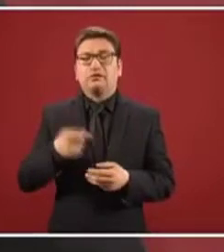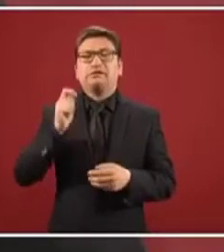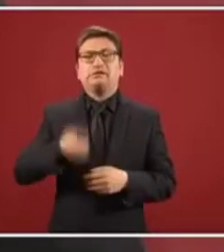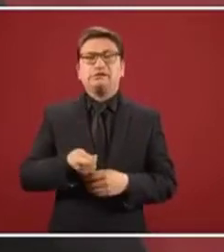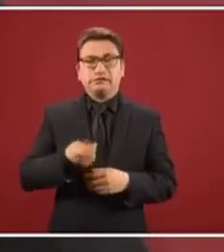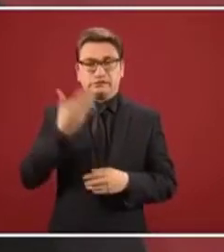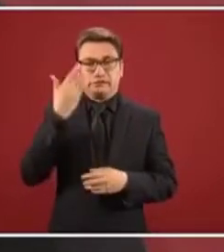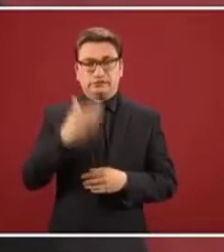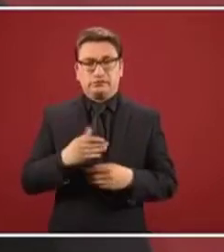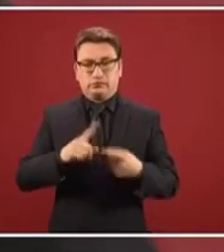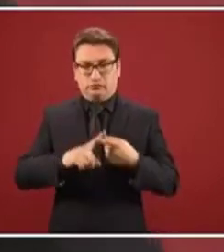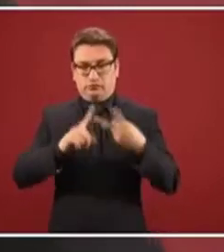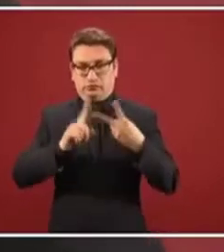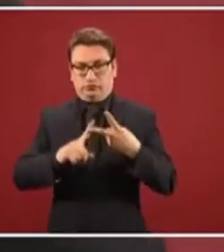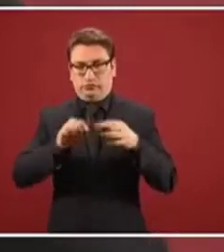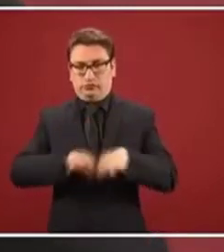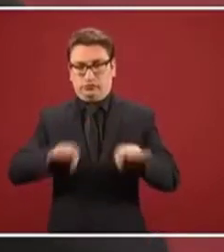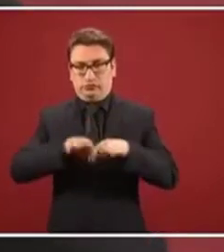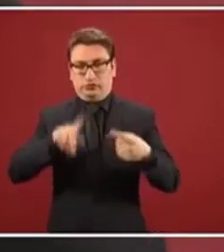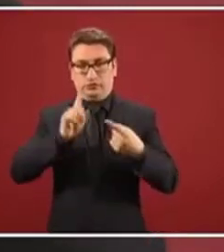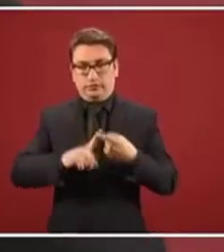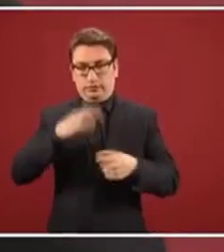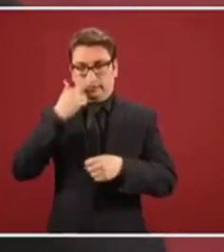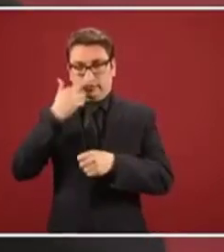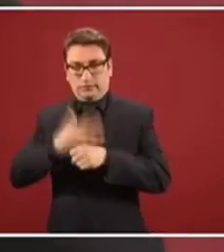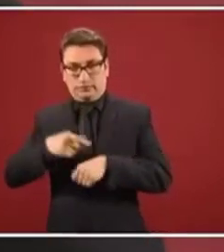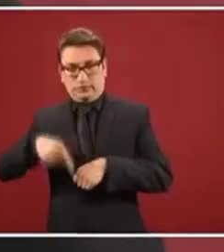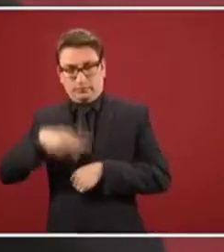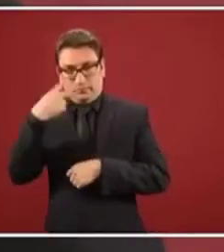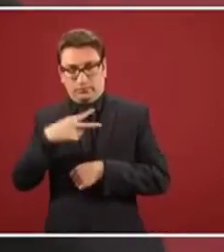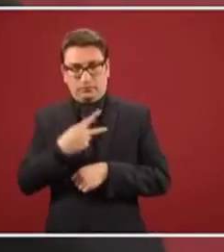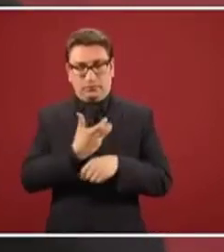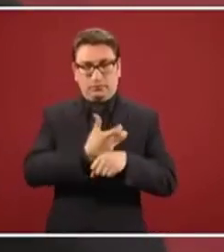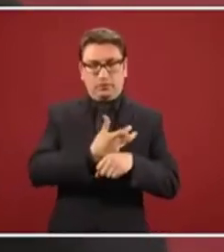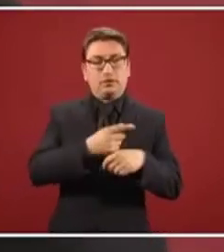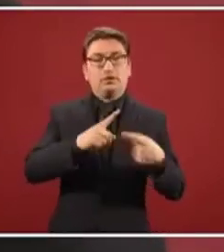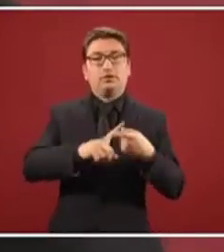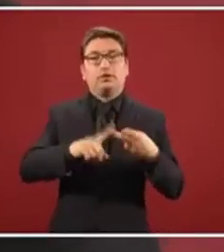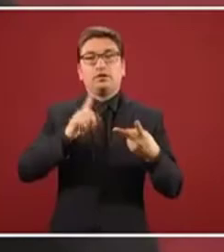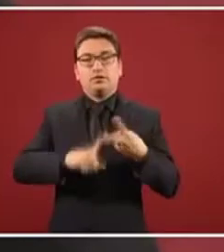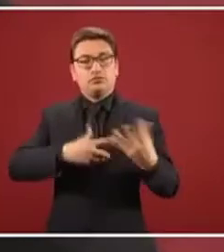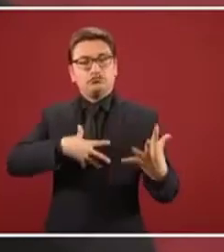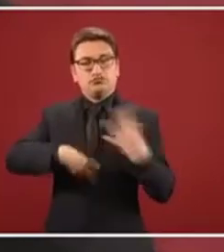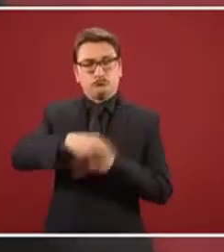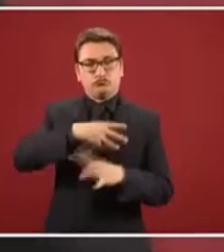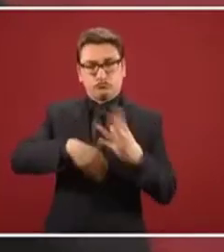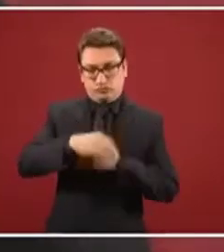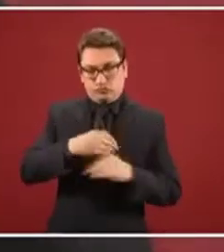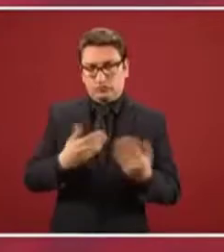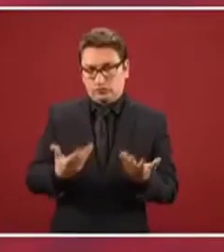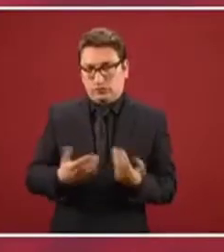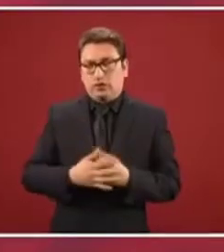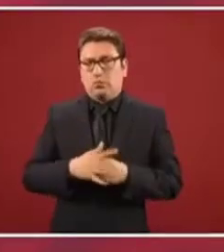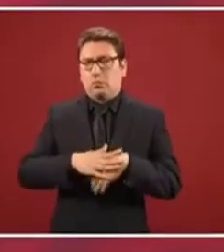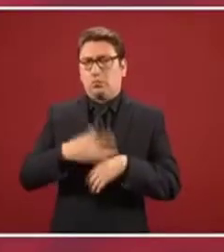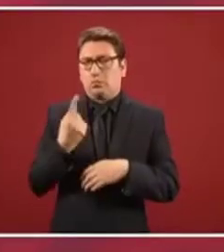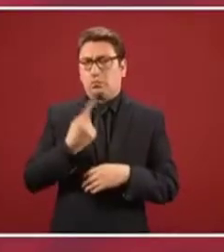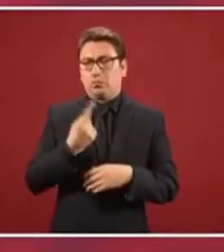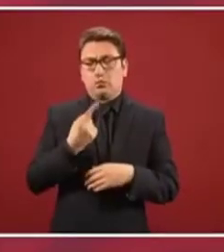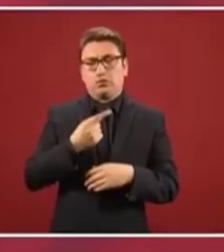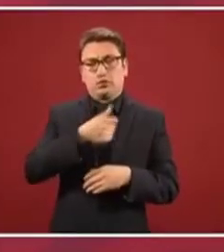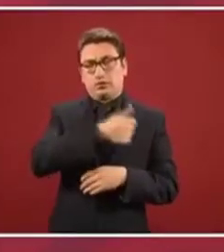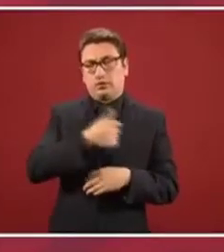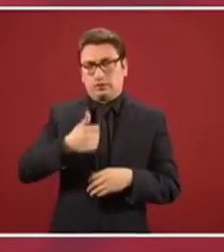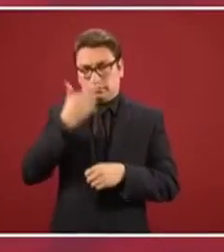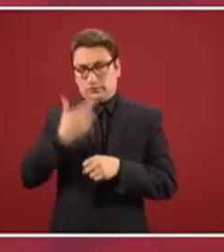implica dos principios: corresponsabilidad y reciprocidad. ¿Por qué corresponsabilidad?